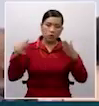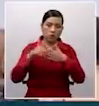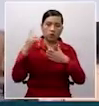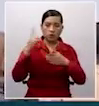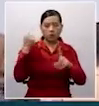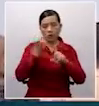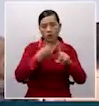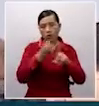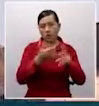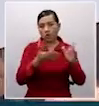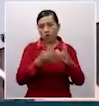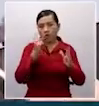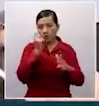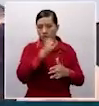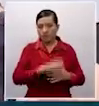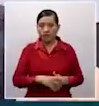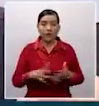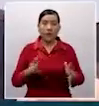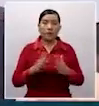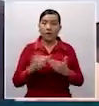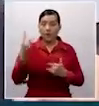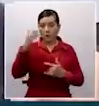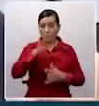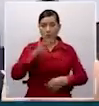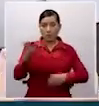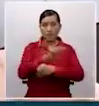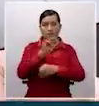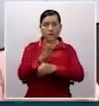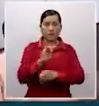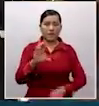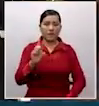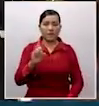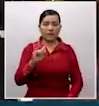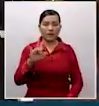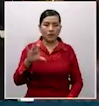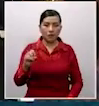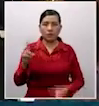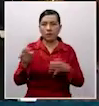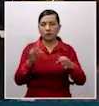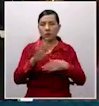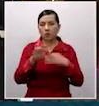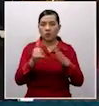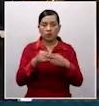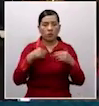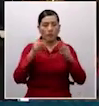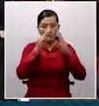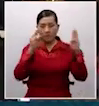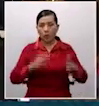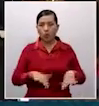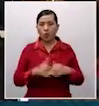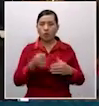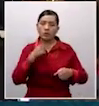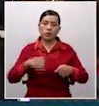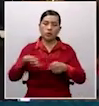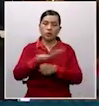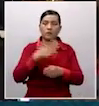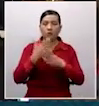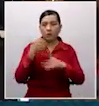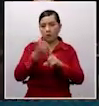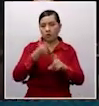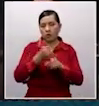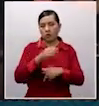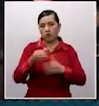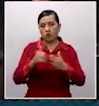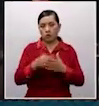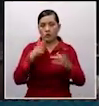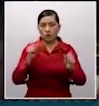narcotráfico. El ministro de Gobierno de Eduardo del Castillo aprovechó la oportunidad para dar a conocer los pilares del modelo soberano de lucha contra el narcotráfico de y